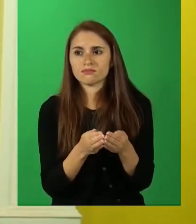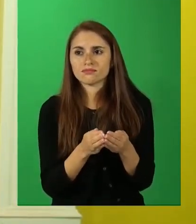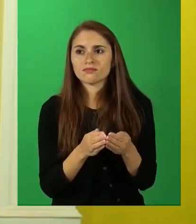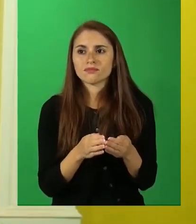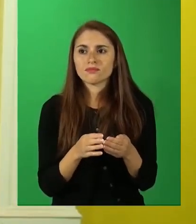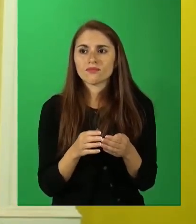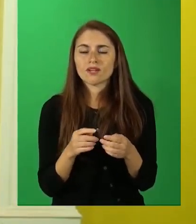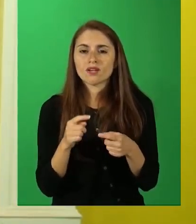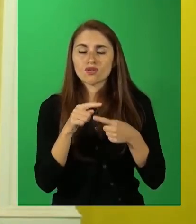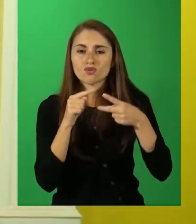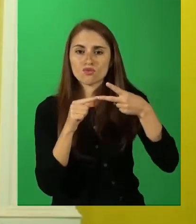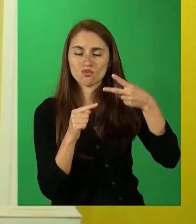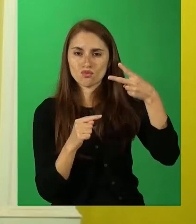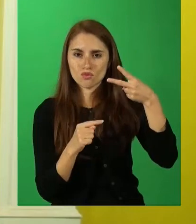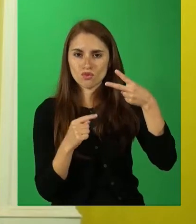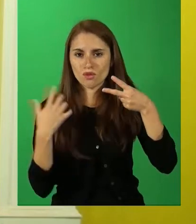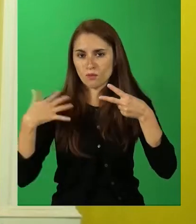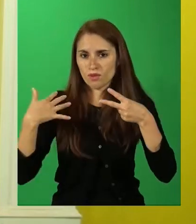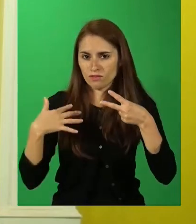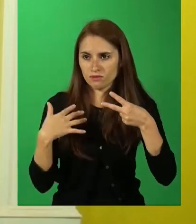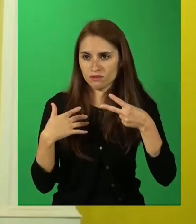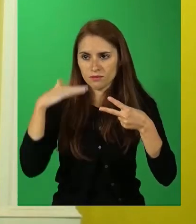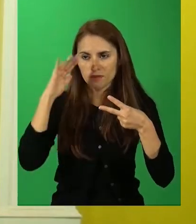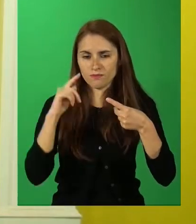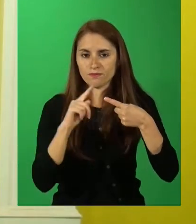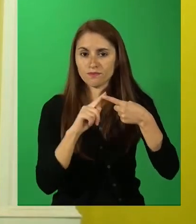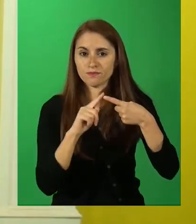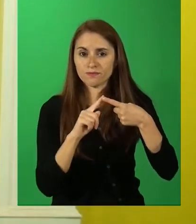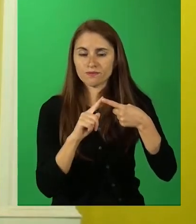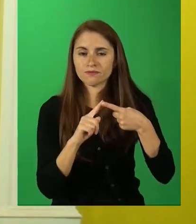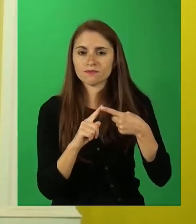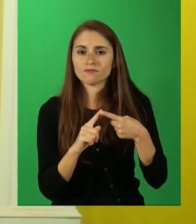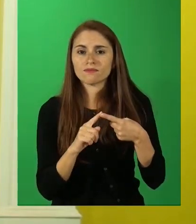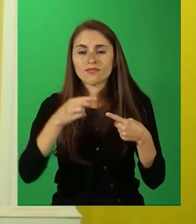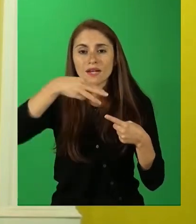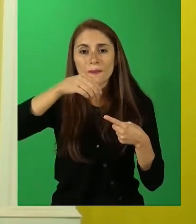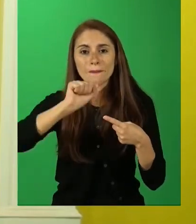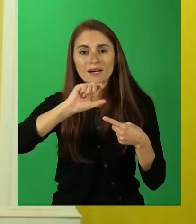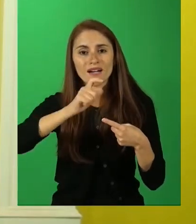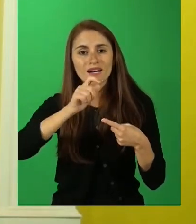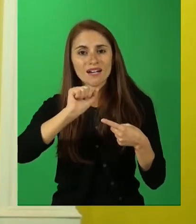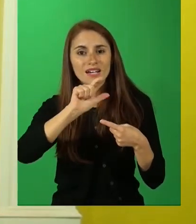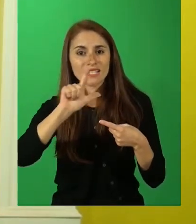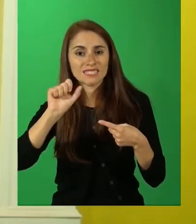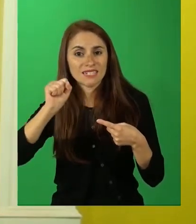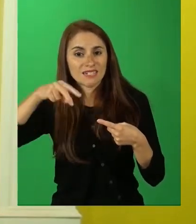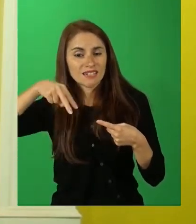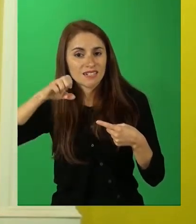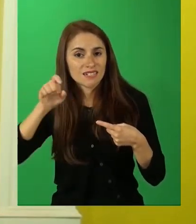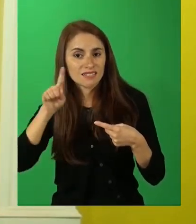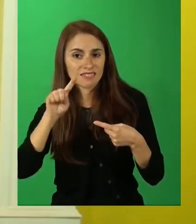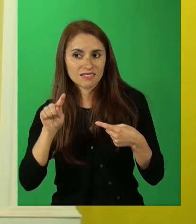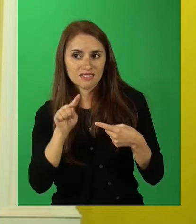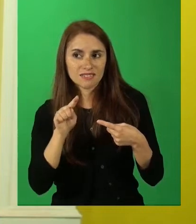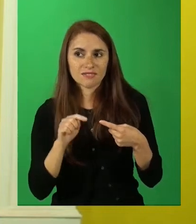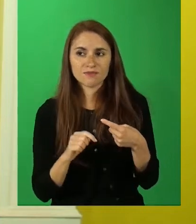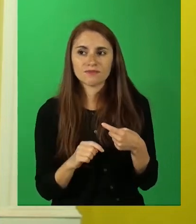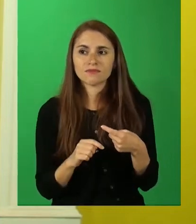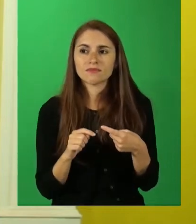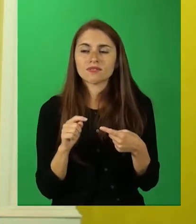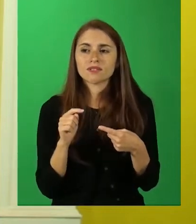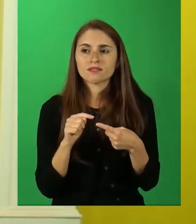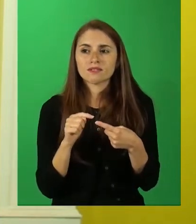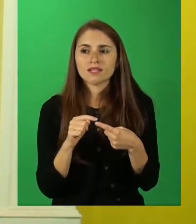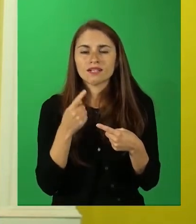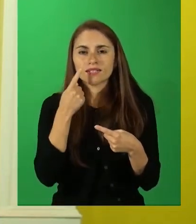que destacar dos por su importancia mundial. Uno es Hernando de Magallanes, ¿ya? Que